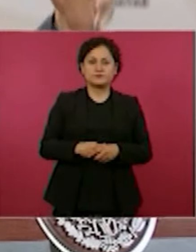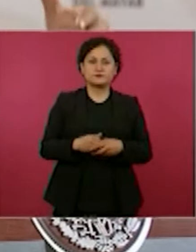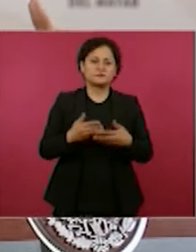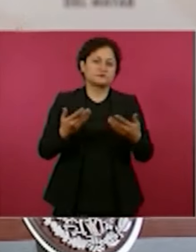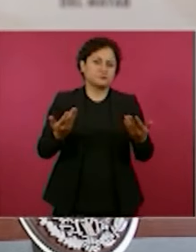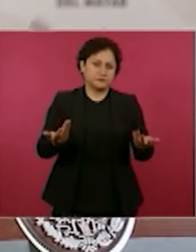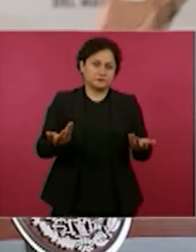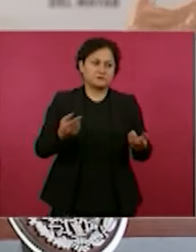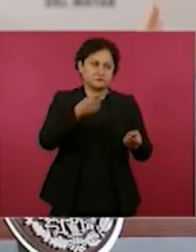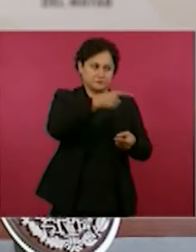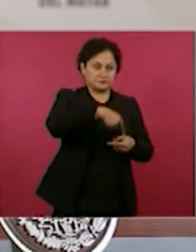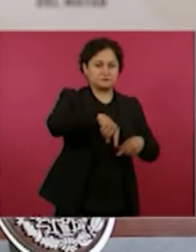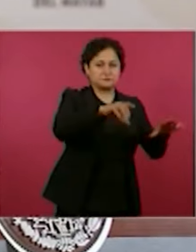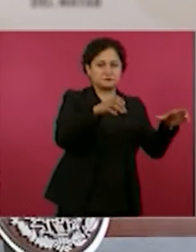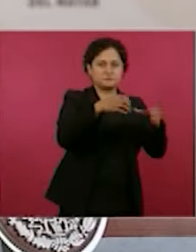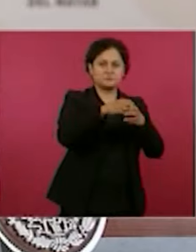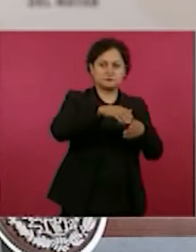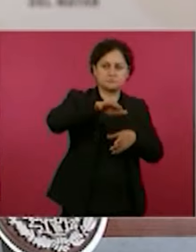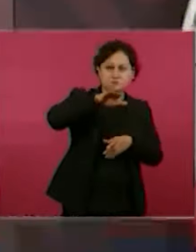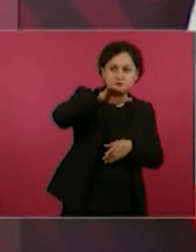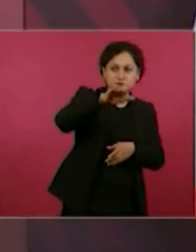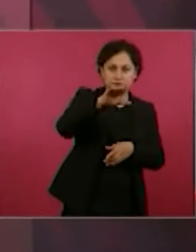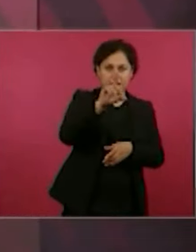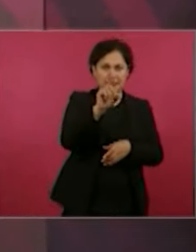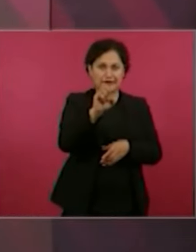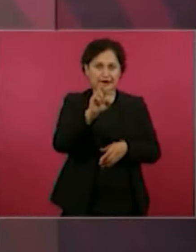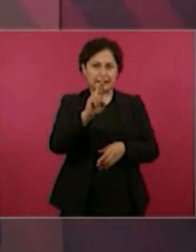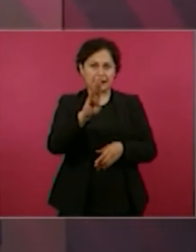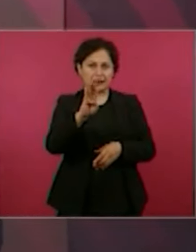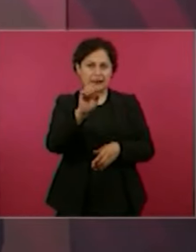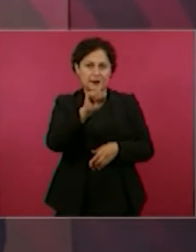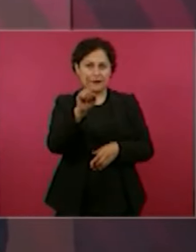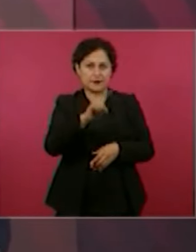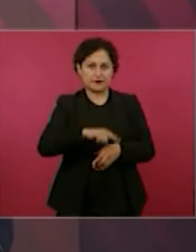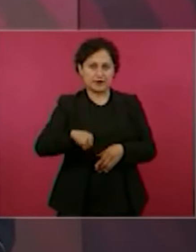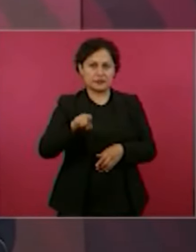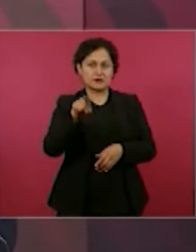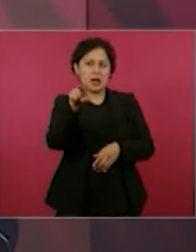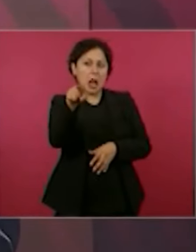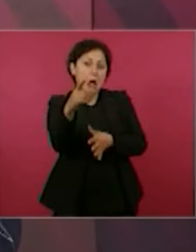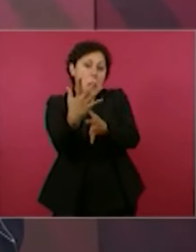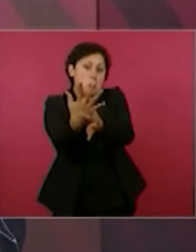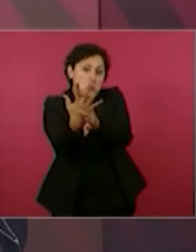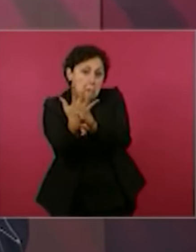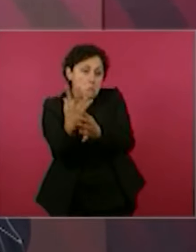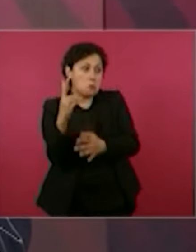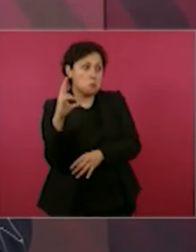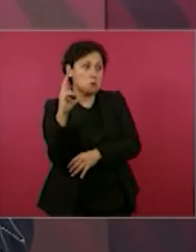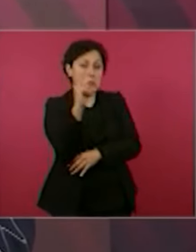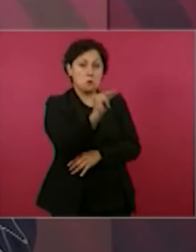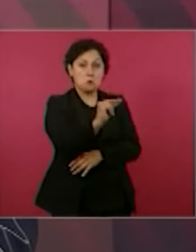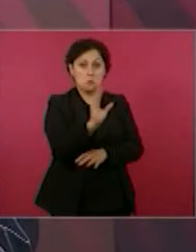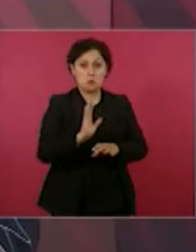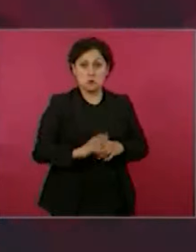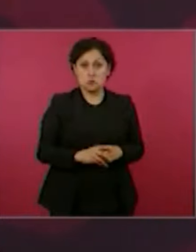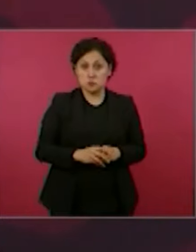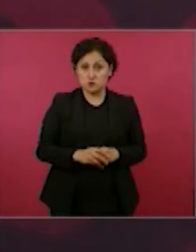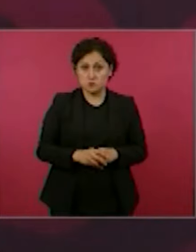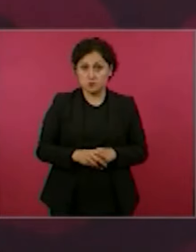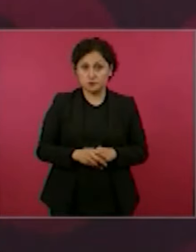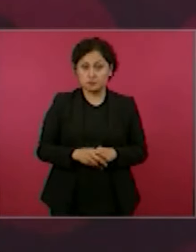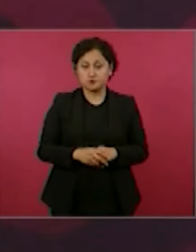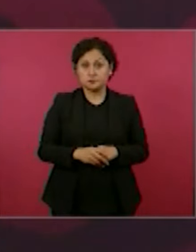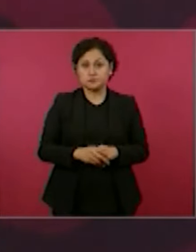53.1 lo dejamos la semana pasada, ¿cómo amaneció hoy? 53.5 lo dejamos la semana pasada. Ah, perdóname, sí, 53.5 la semana pasada